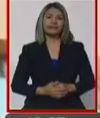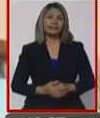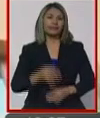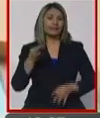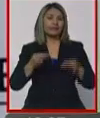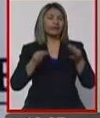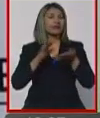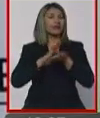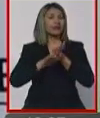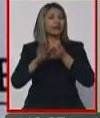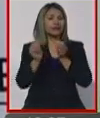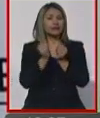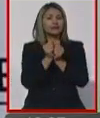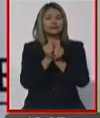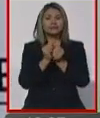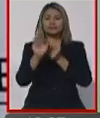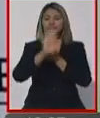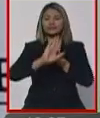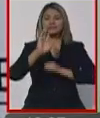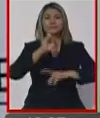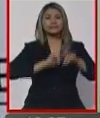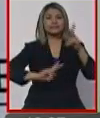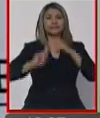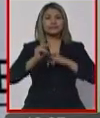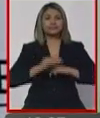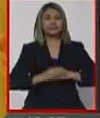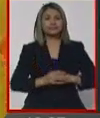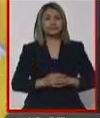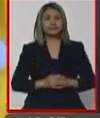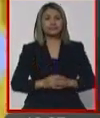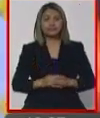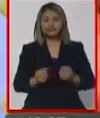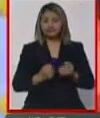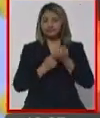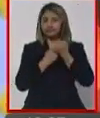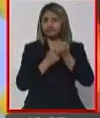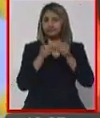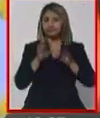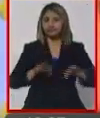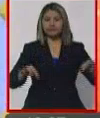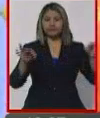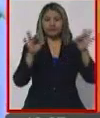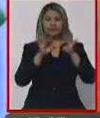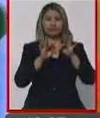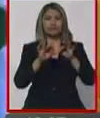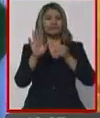de Justicia, junto al Defensor del Pueblo. Un aporte importante del